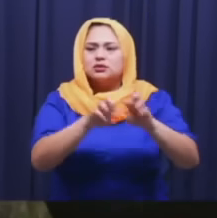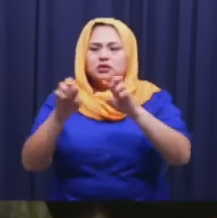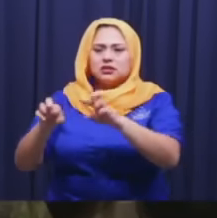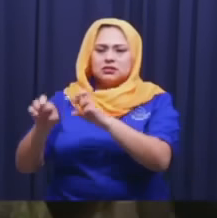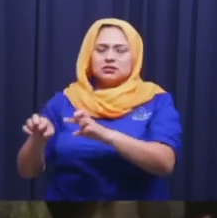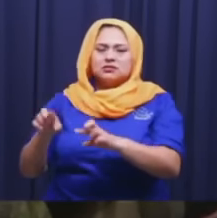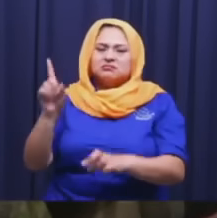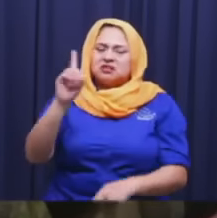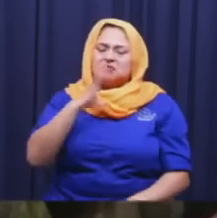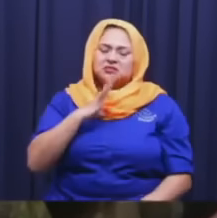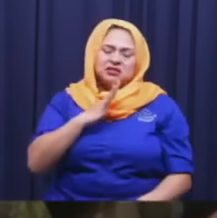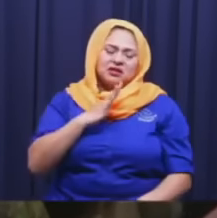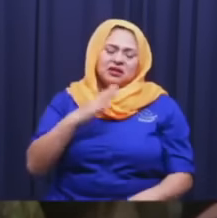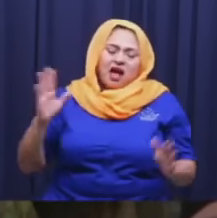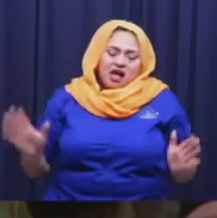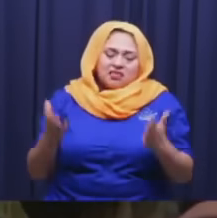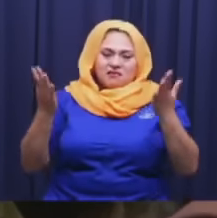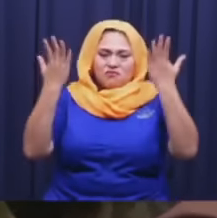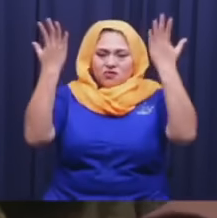estado desanimadas,